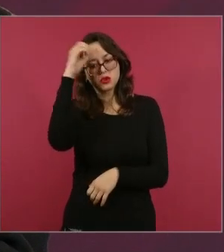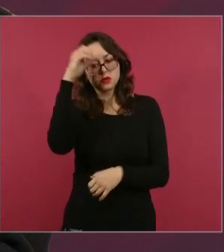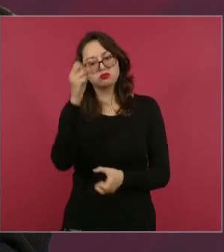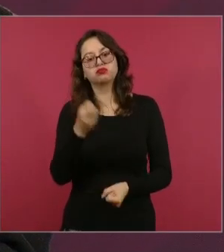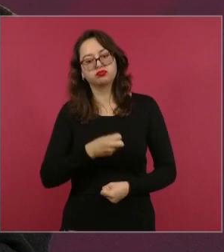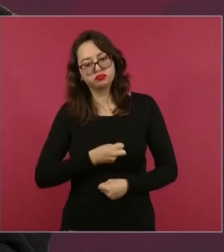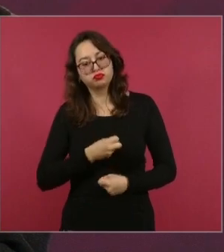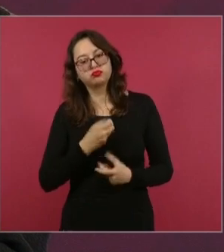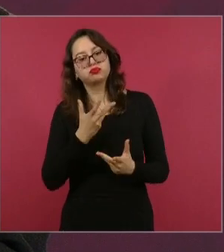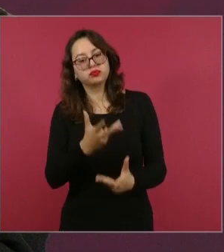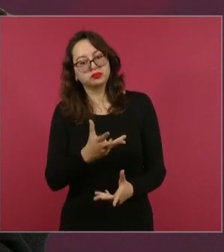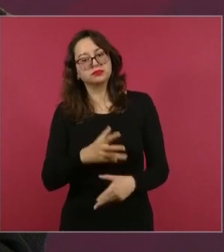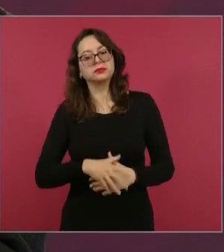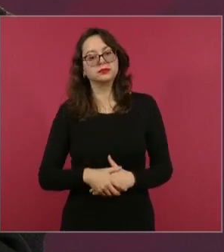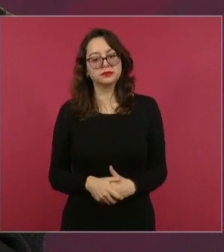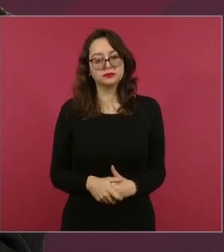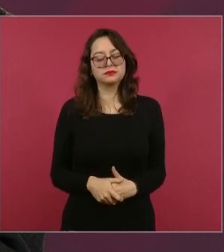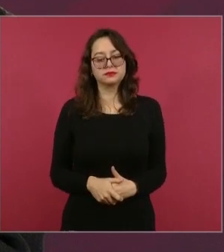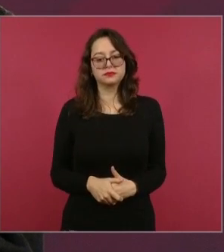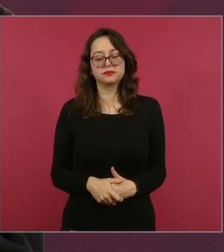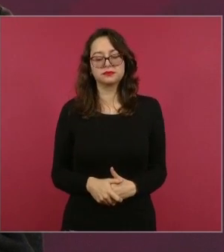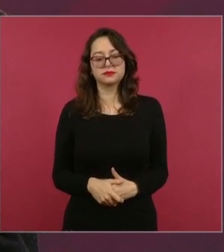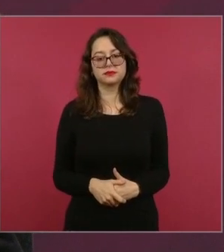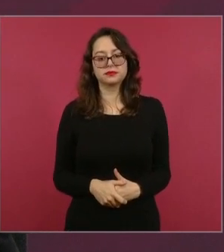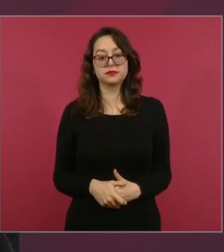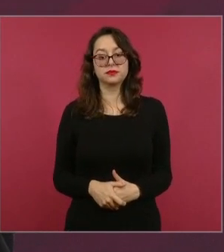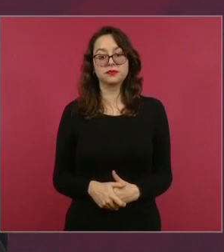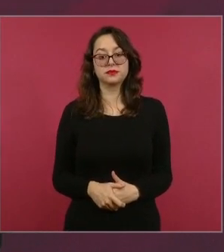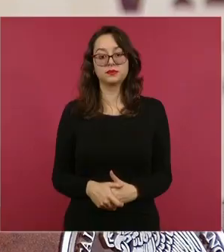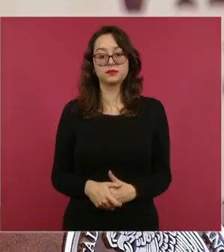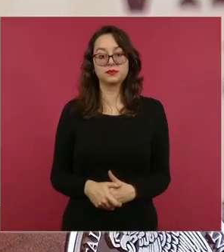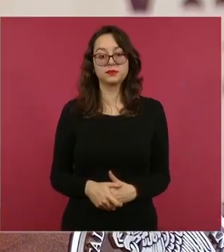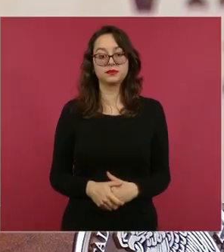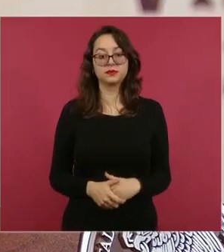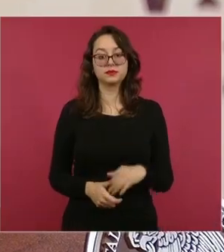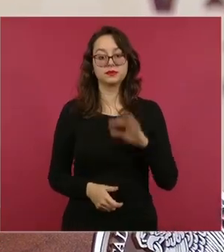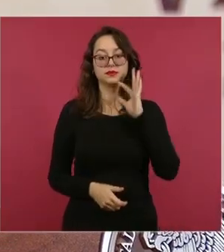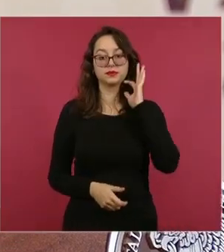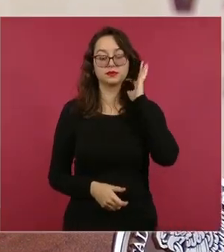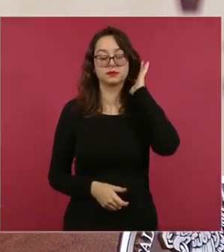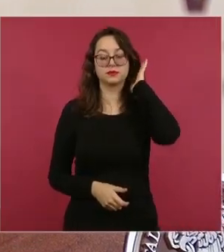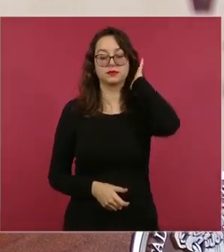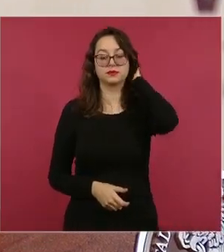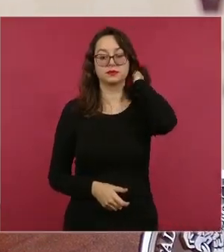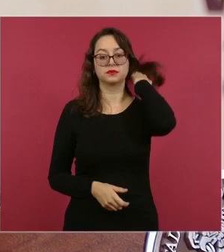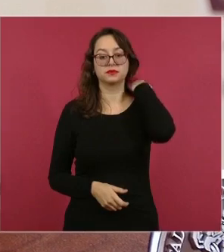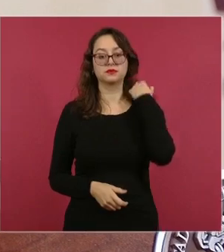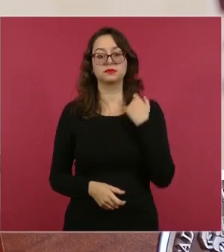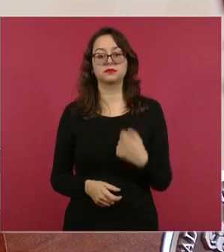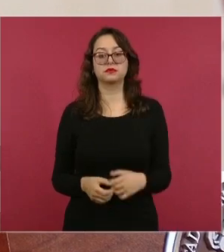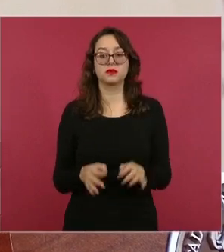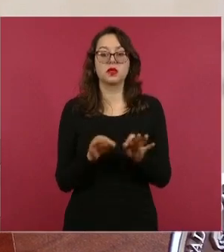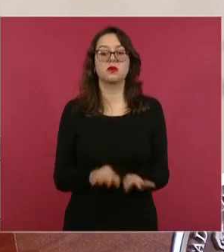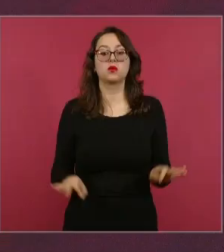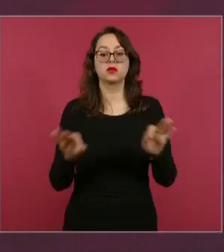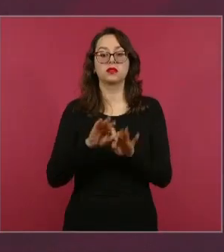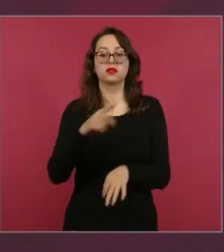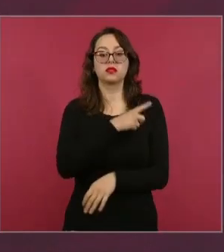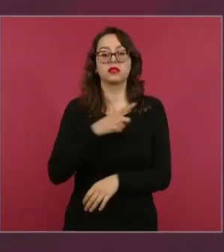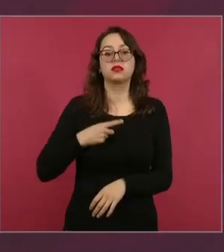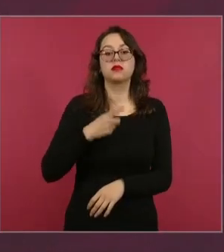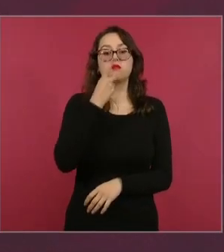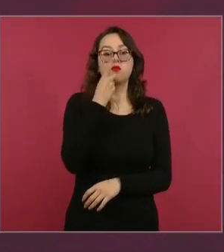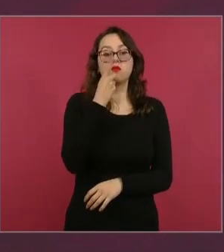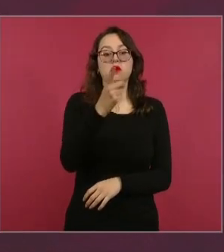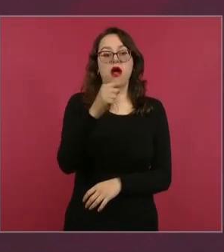importante aclarar que aquí hay libertad